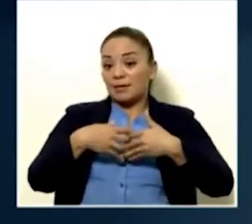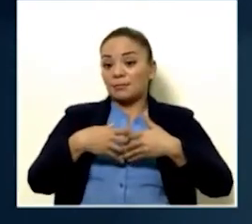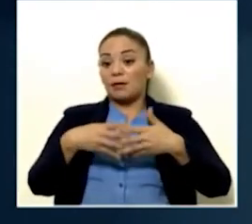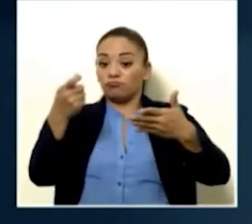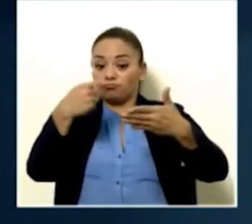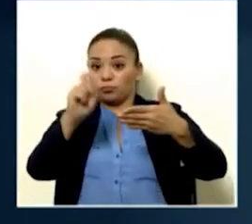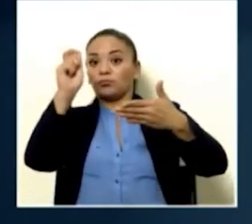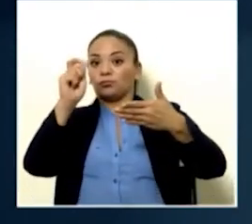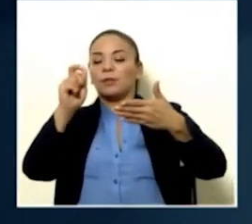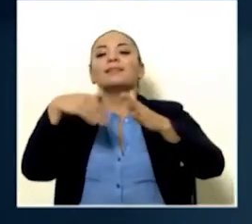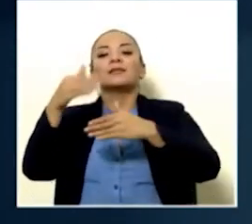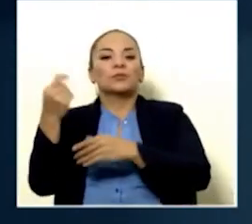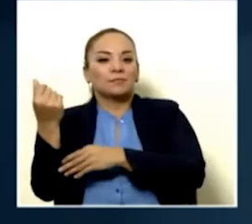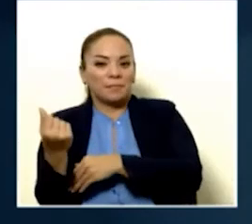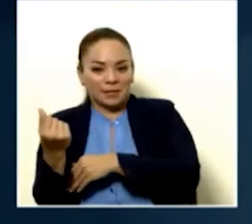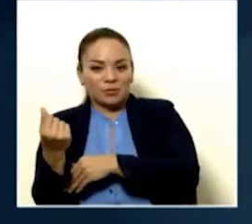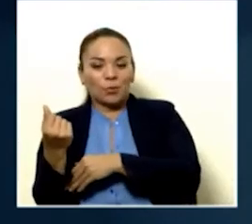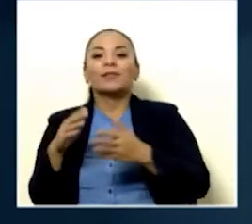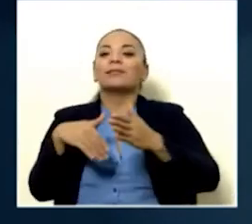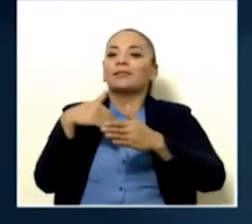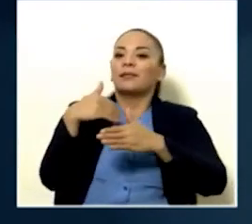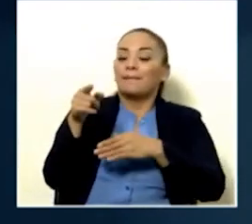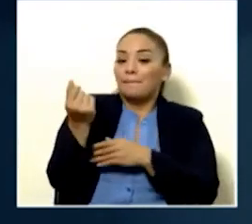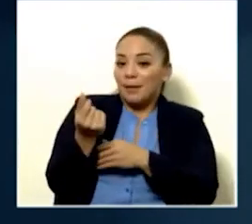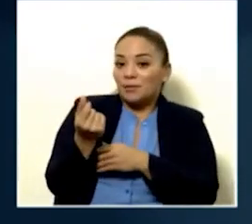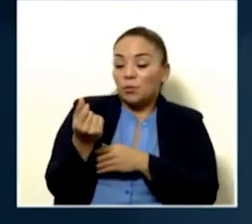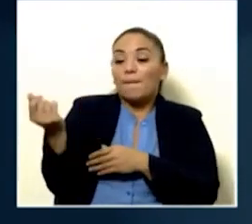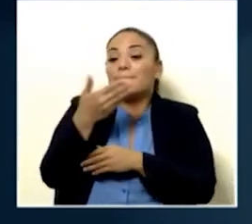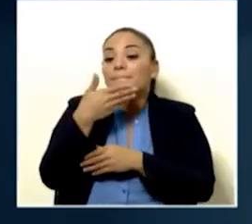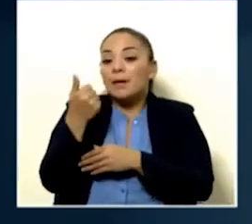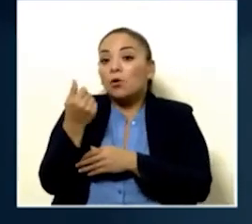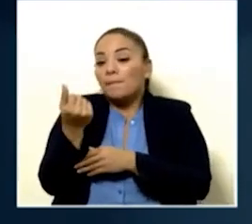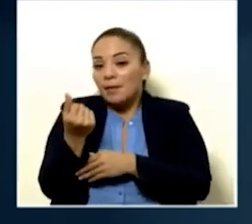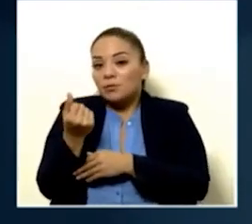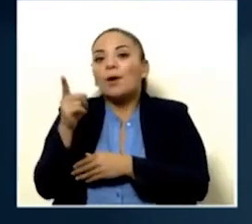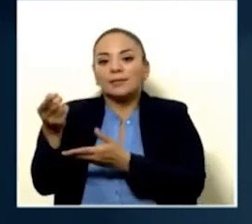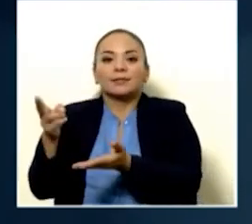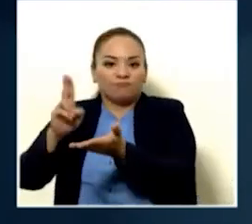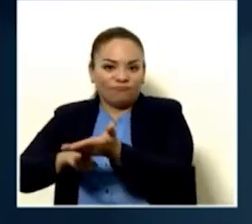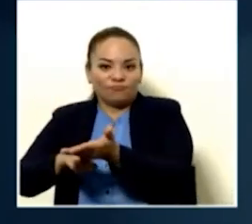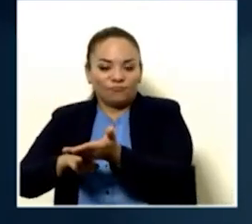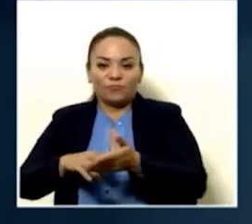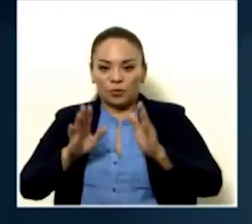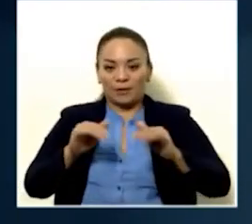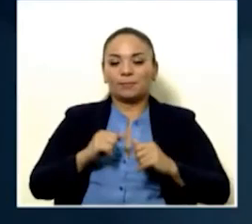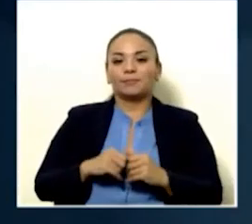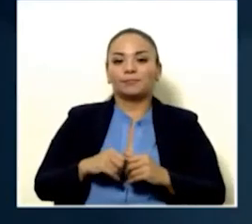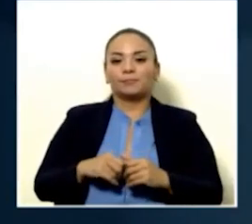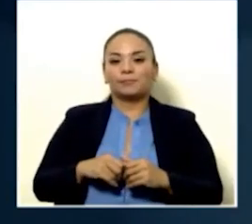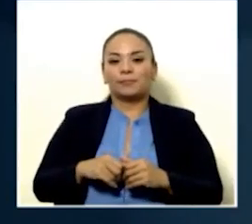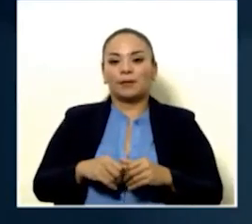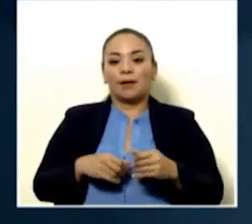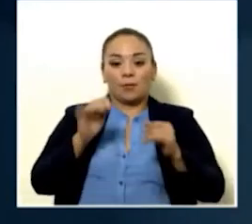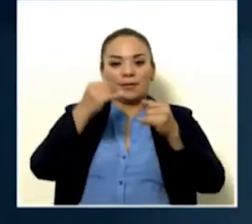por la parte del precio, y por la parte del precio el que tuviera el mejor precio era el que se adjudicaba. En varias de las